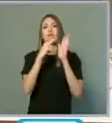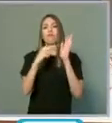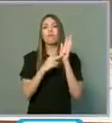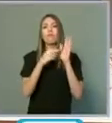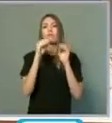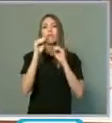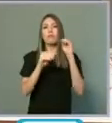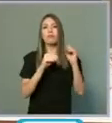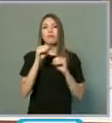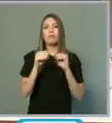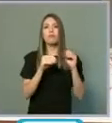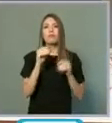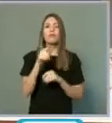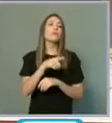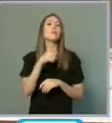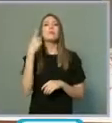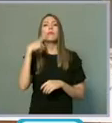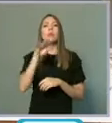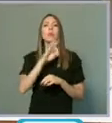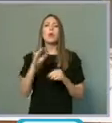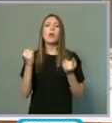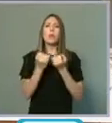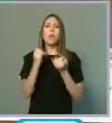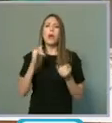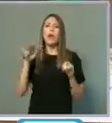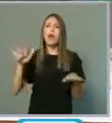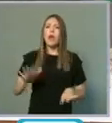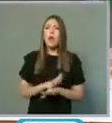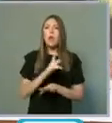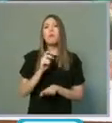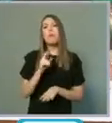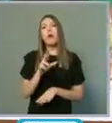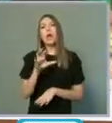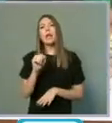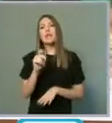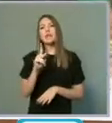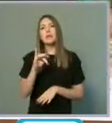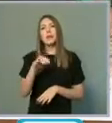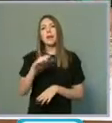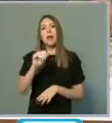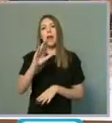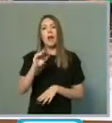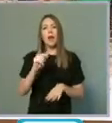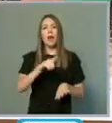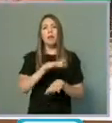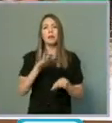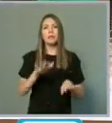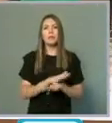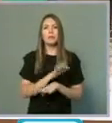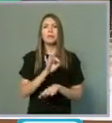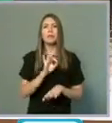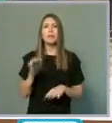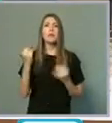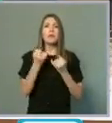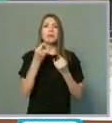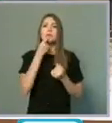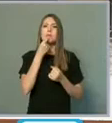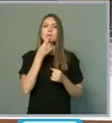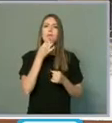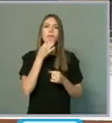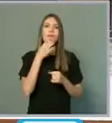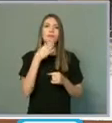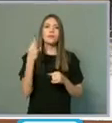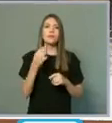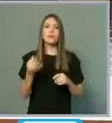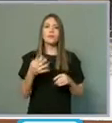pero en ese caso sí podemos sustituirla por espinaca. Por ejemplo, podemos picar tantita espinaca y es un buen complemento, ¿ok? Oh, muy bien, al